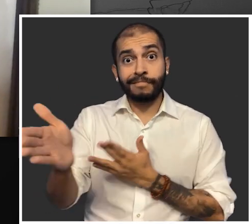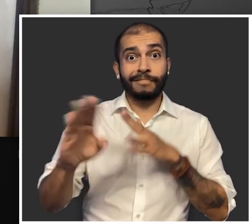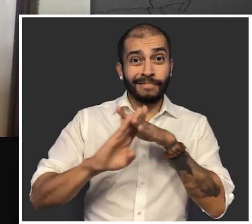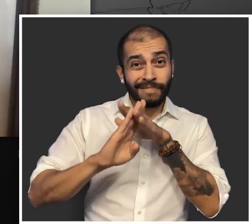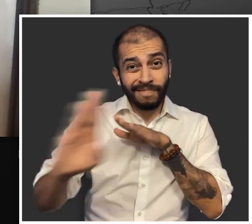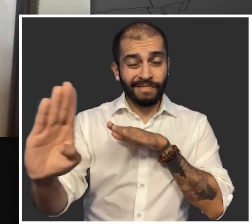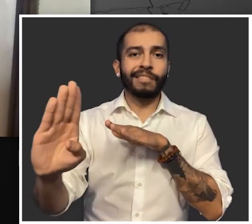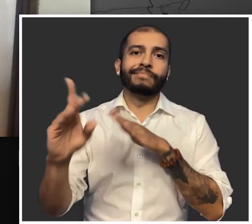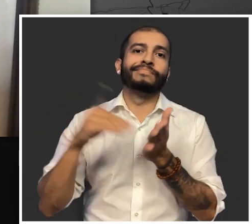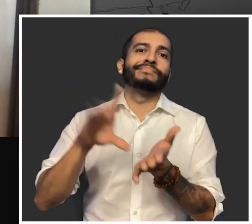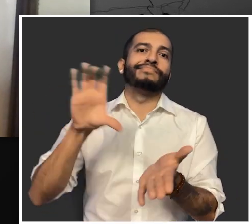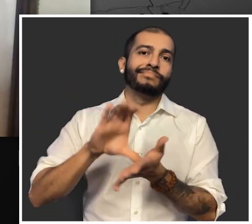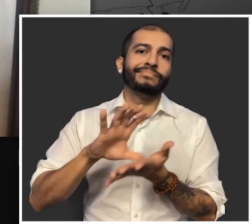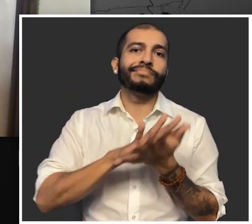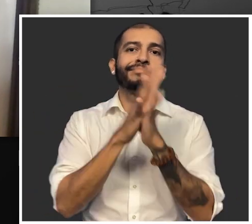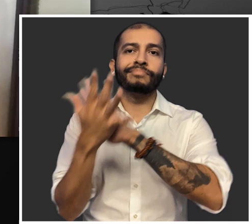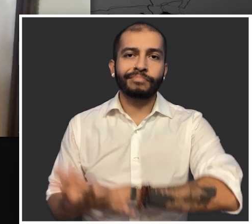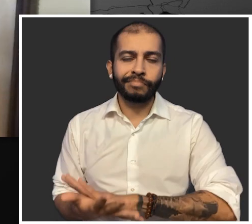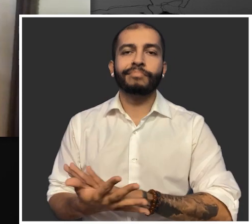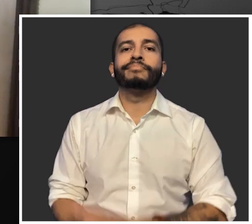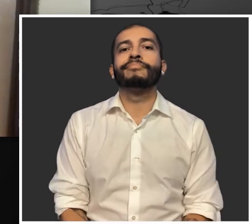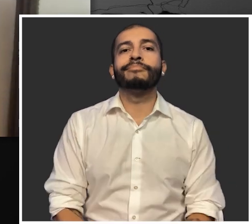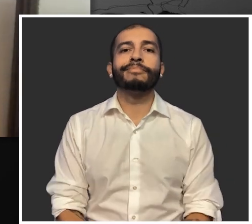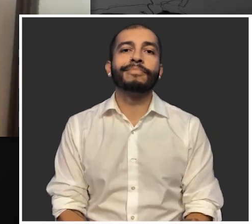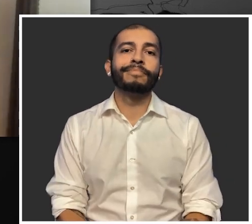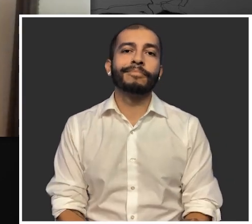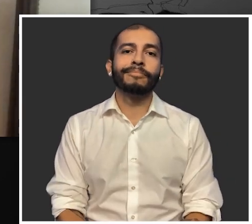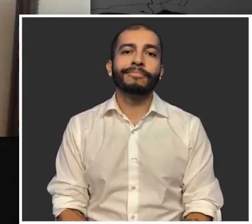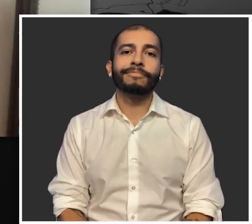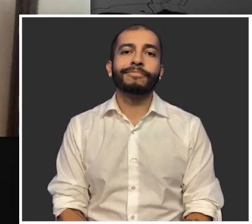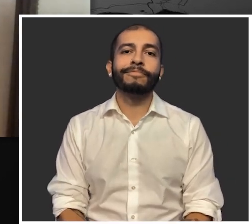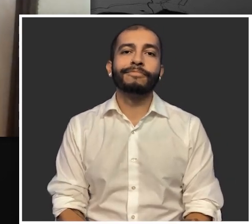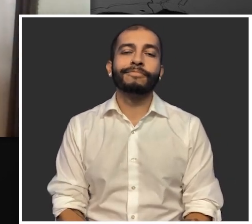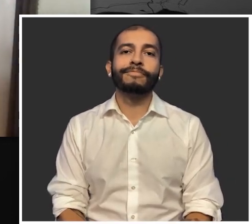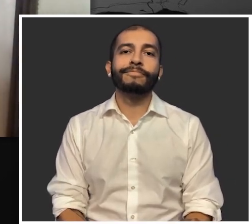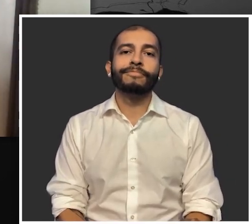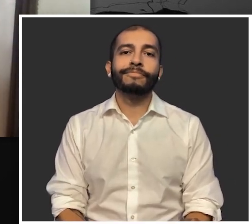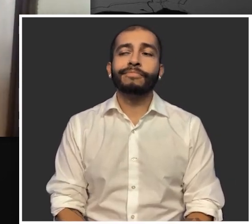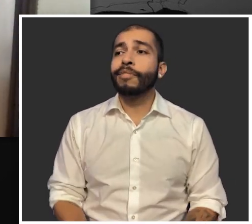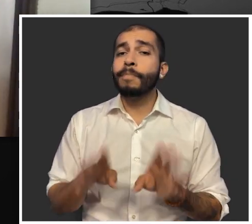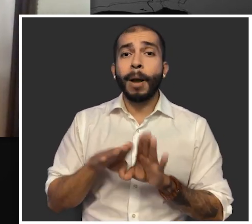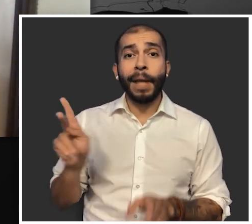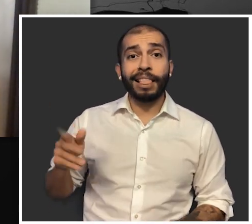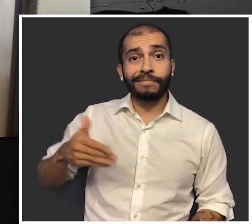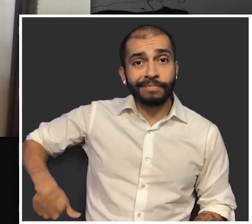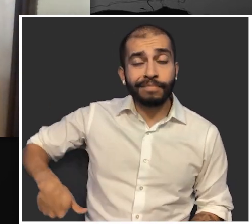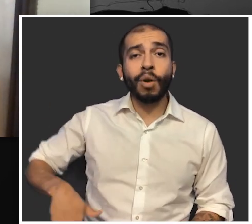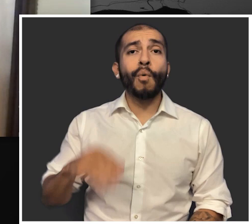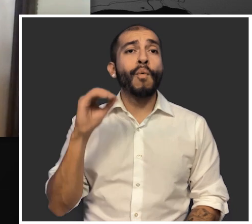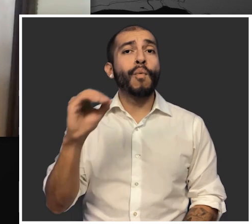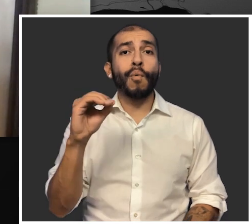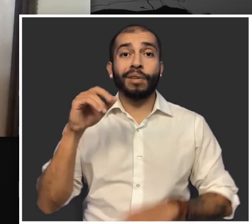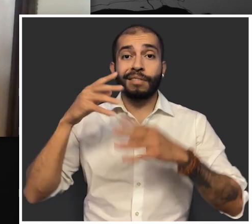y también hay personas que sufren accidentes en su viaje para migrar. Pierden